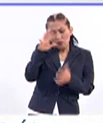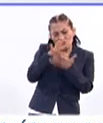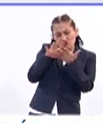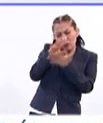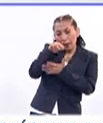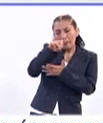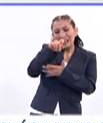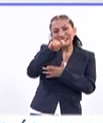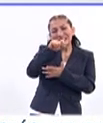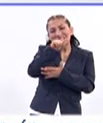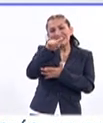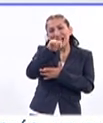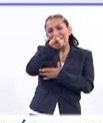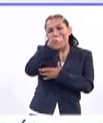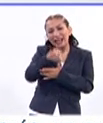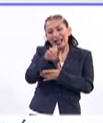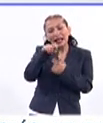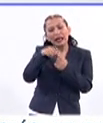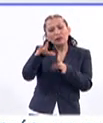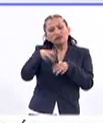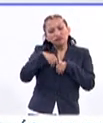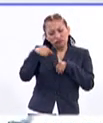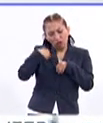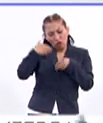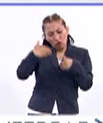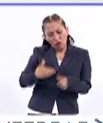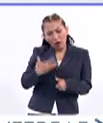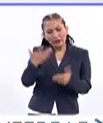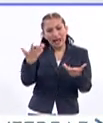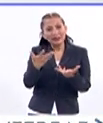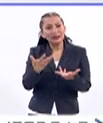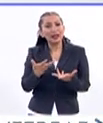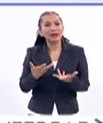mestizaje, con apropiarse de esta idea del mestizaje, con generar...